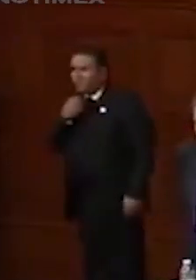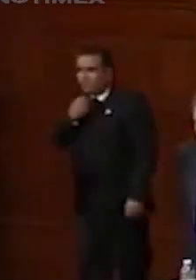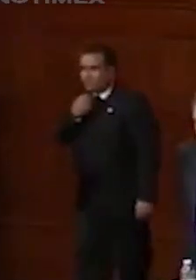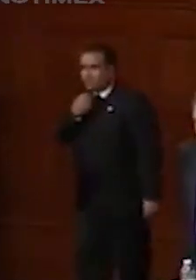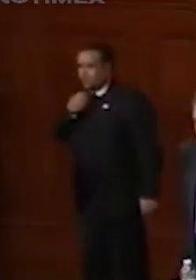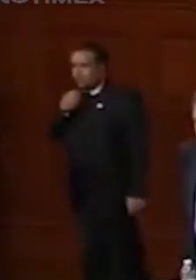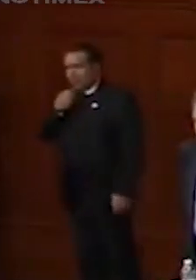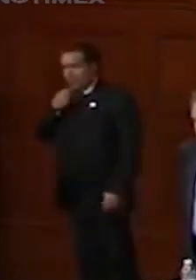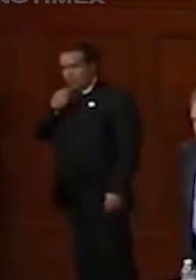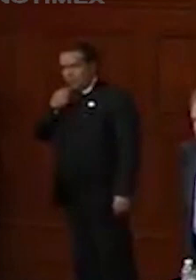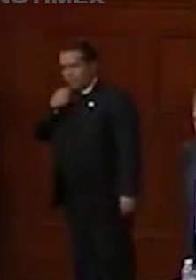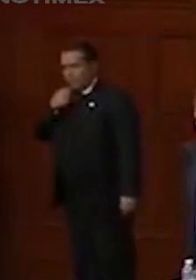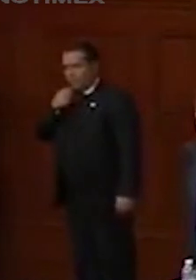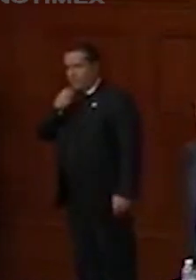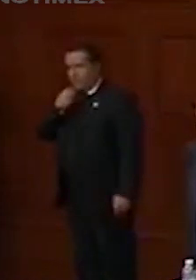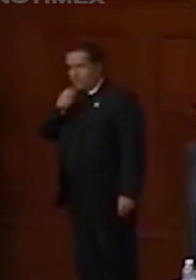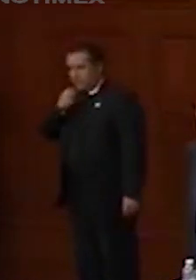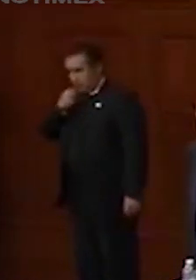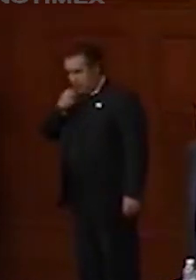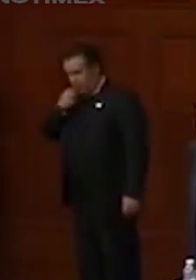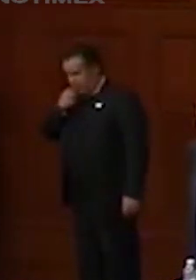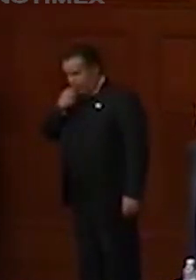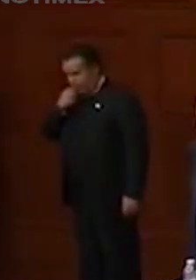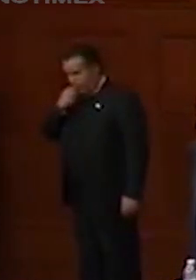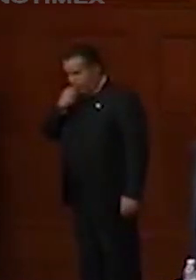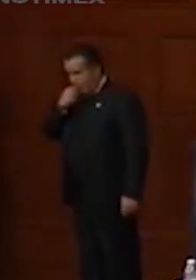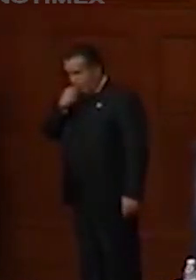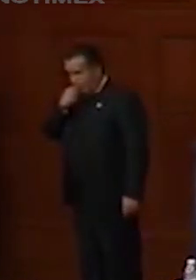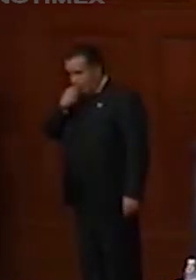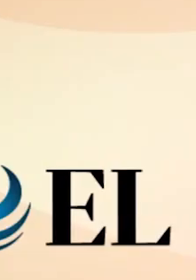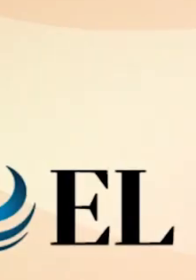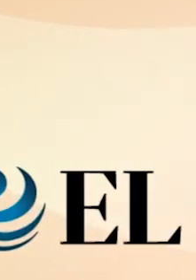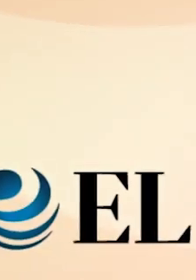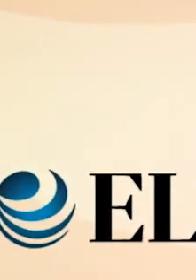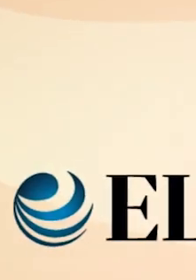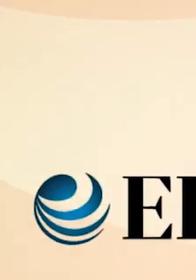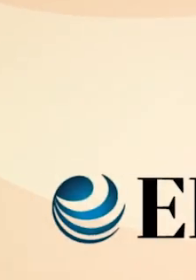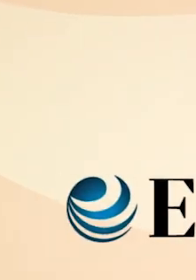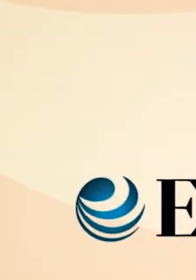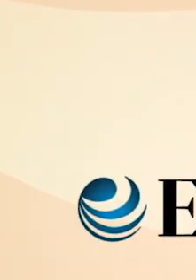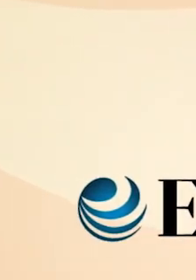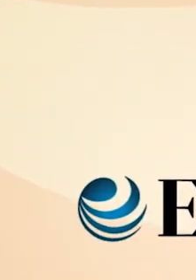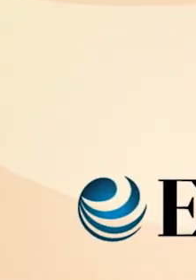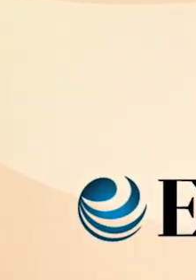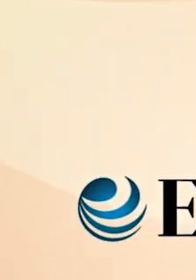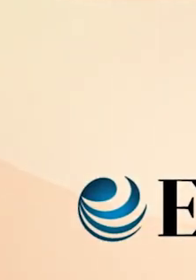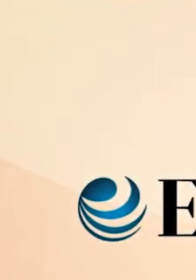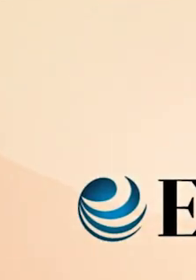Secretaría de la Defensa Nacional. Notimex.